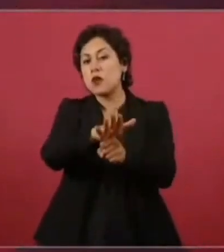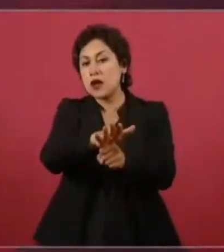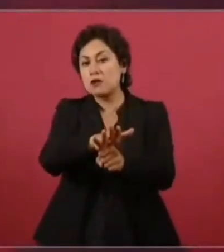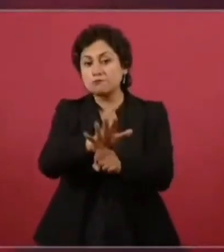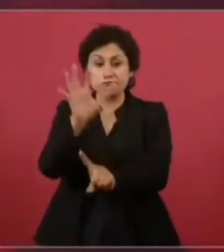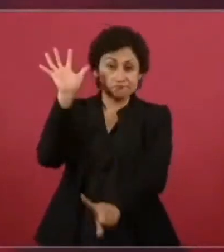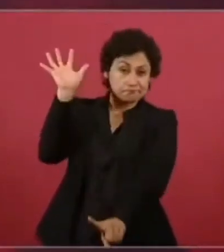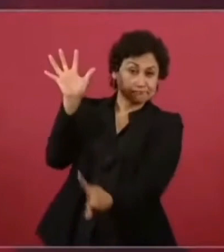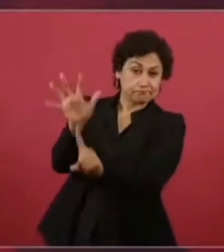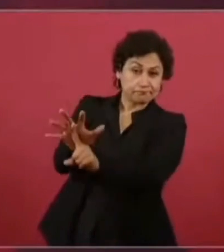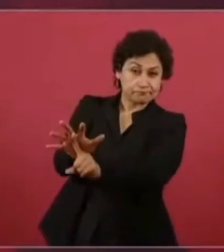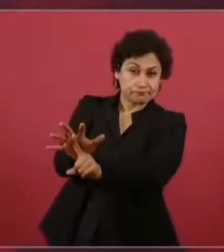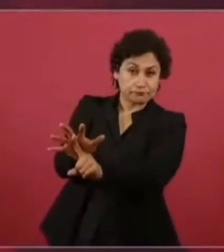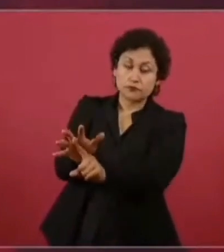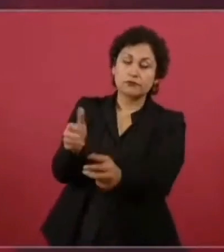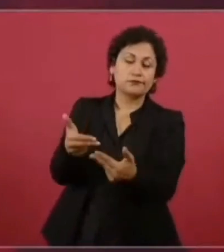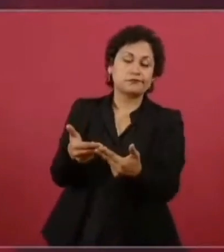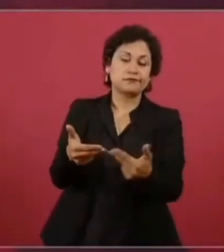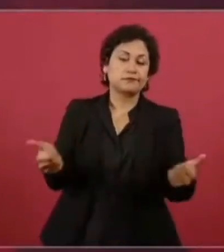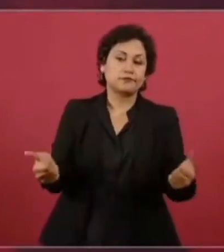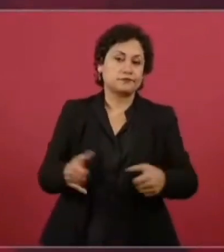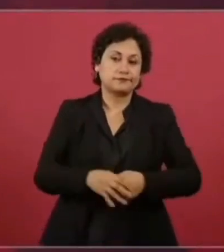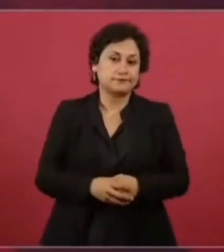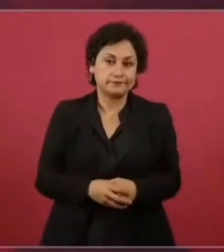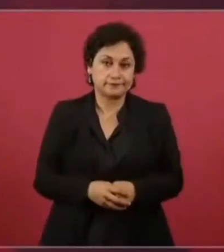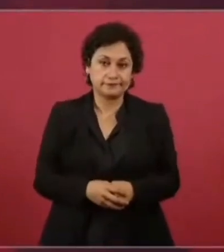de perseguir a nadie.